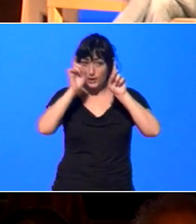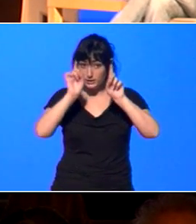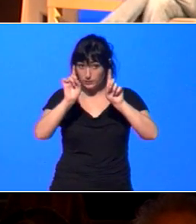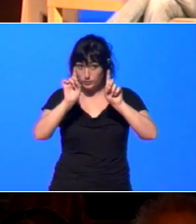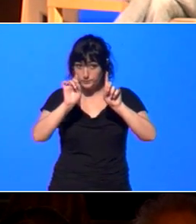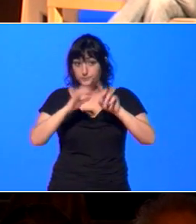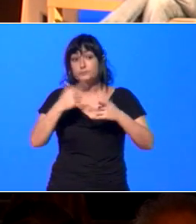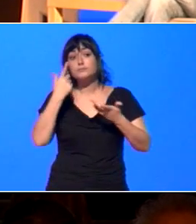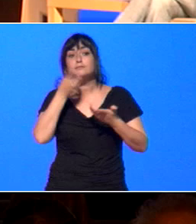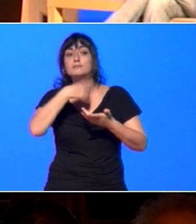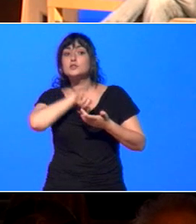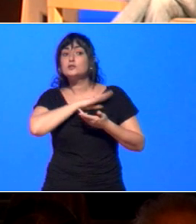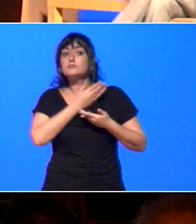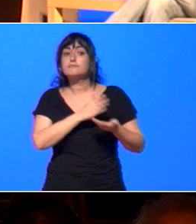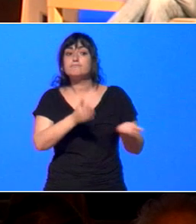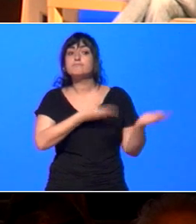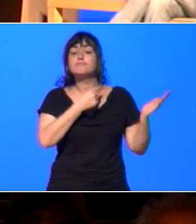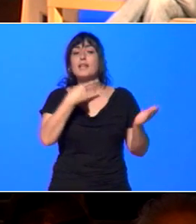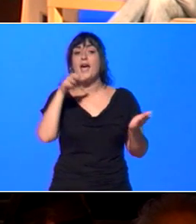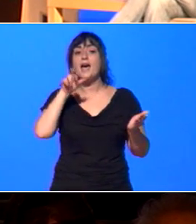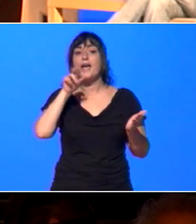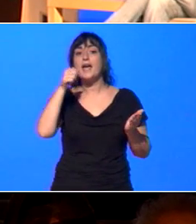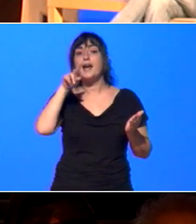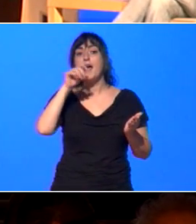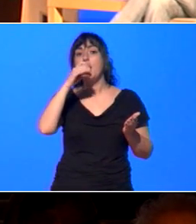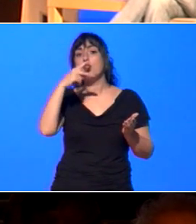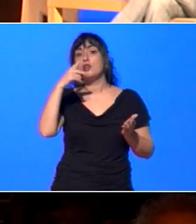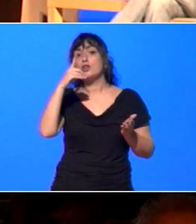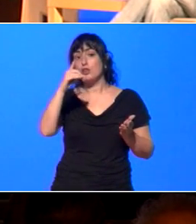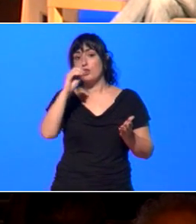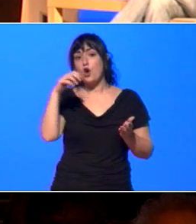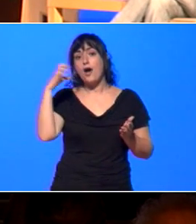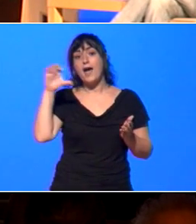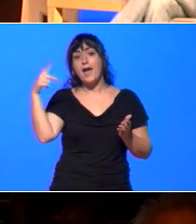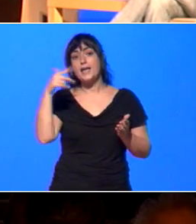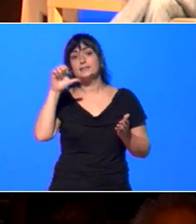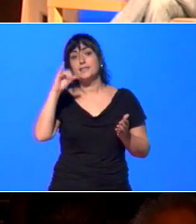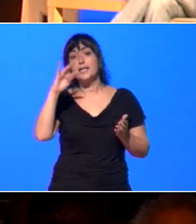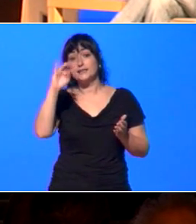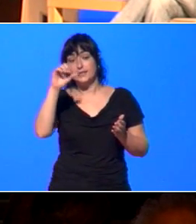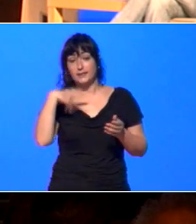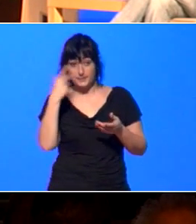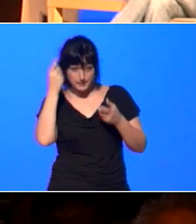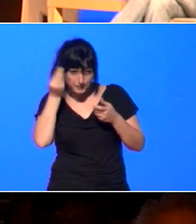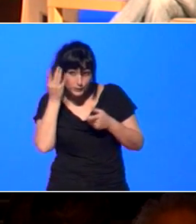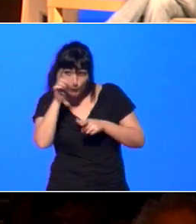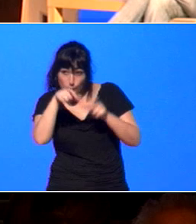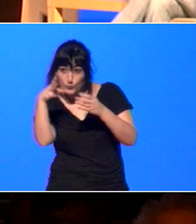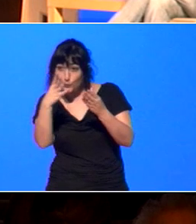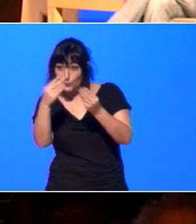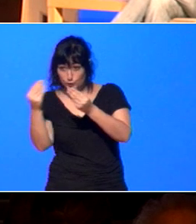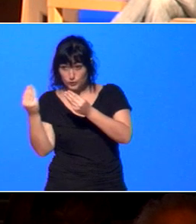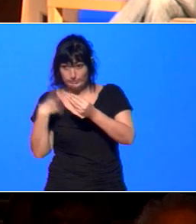con Gerardo Echeita, que yo creo que muchos... Voy a poner las gafas. Yo también tengo